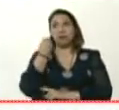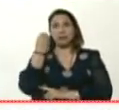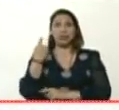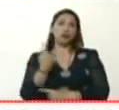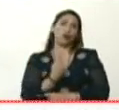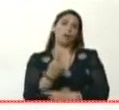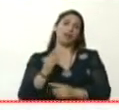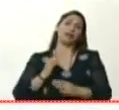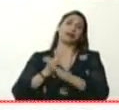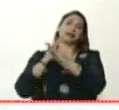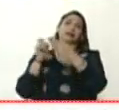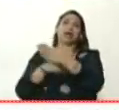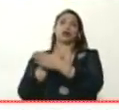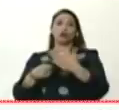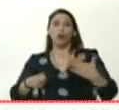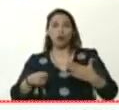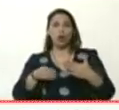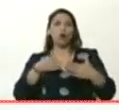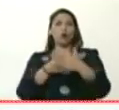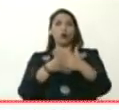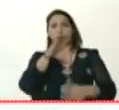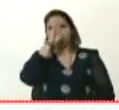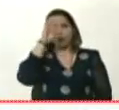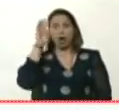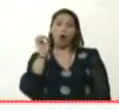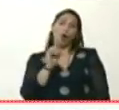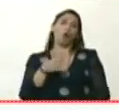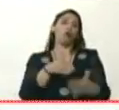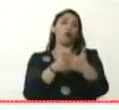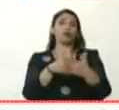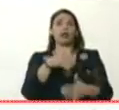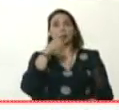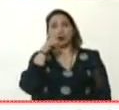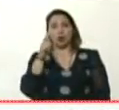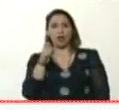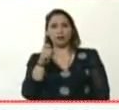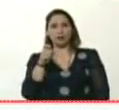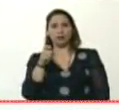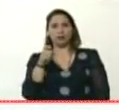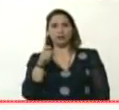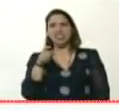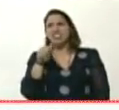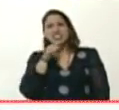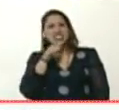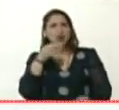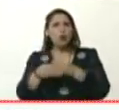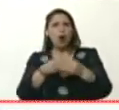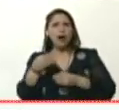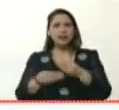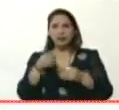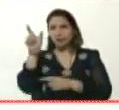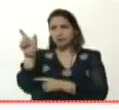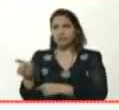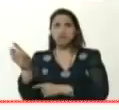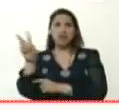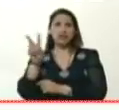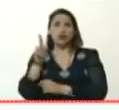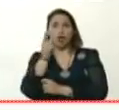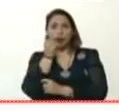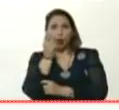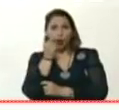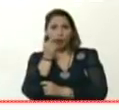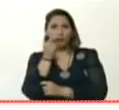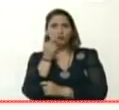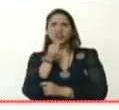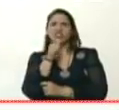¿Quién hace eso? ¿Quién lo solicita? El señor Tobías Carrero, venezolano. ¿Venezolano? ¿Quién es Tobías Carrero?